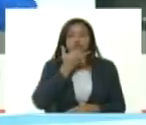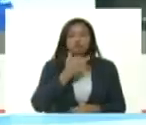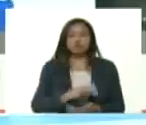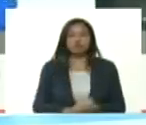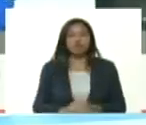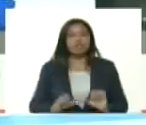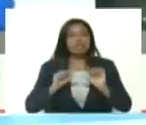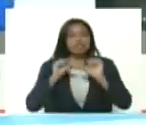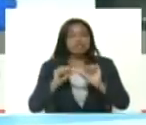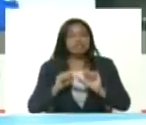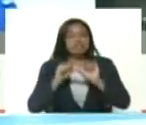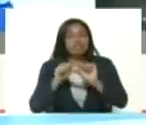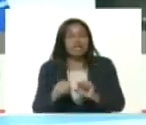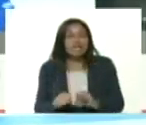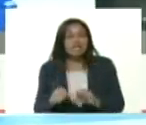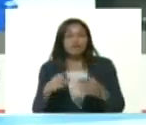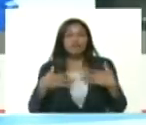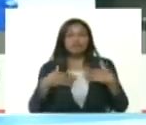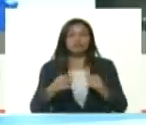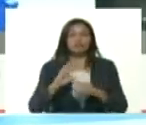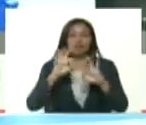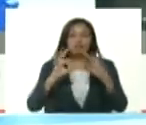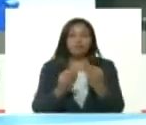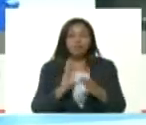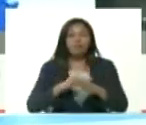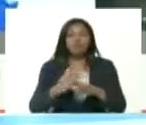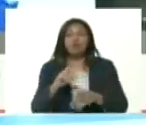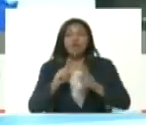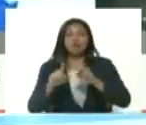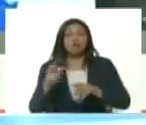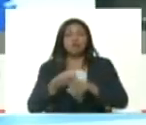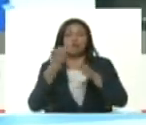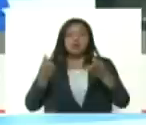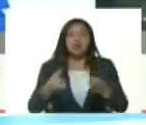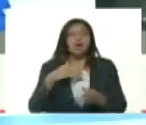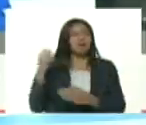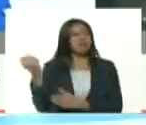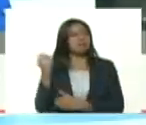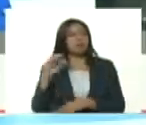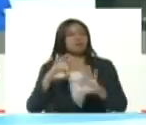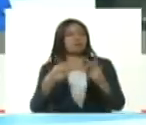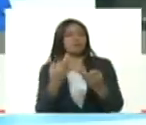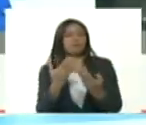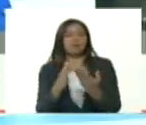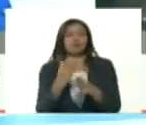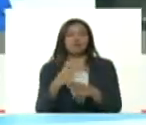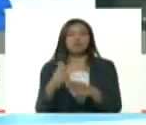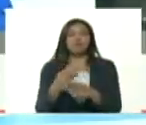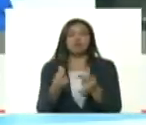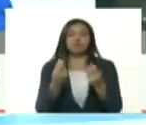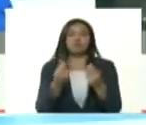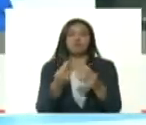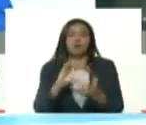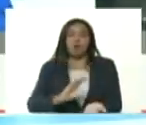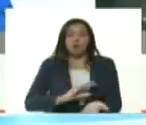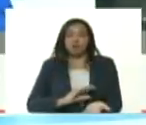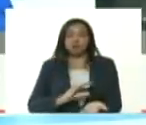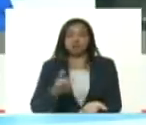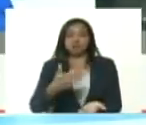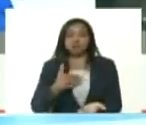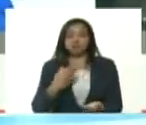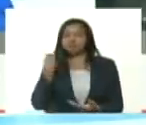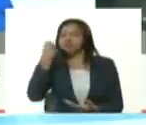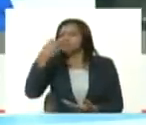que mantenerla por la salud de la familia. Porque parece a algunos gobernantes no le importa la familia, lo que le importa es esto.